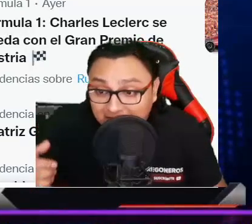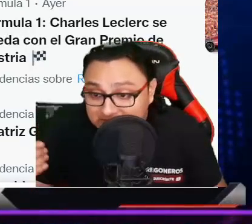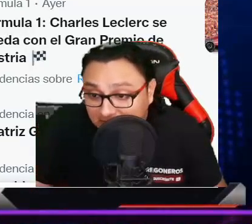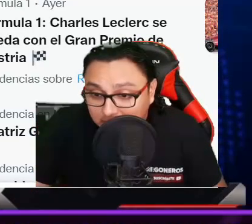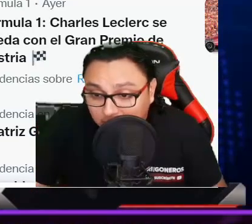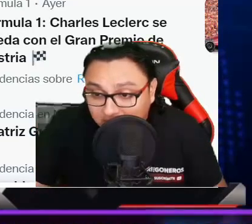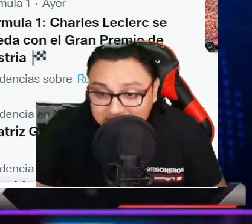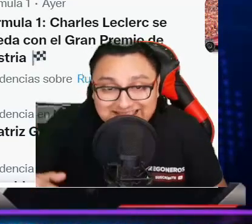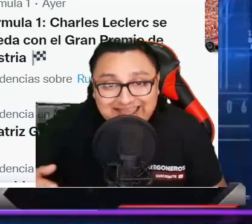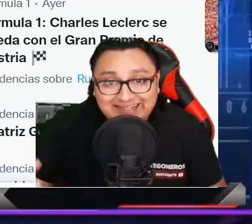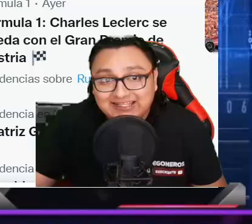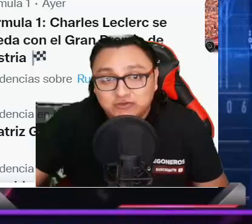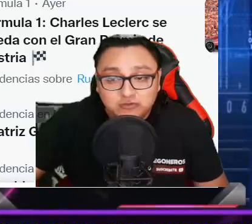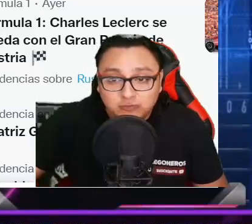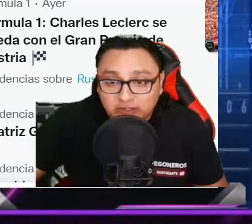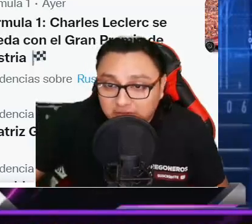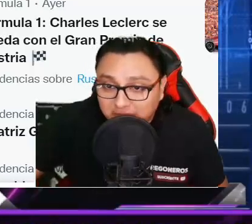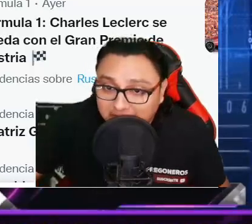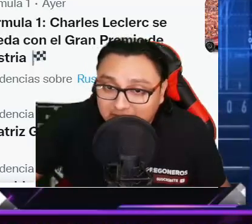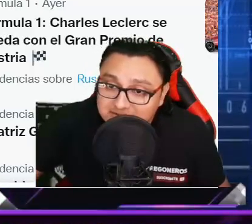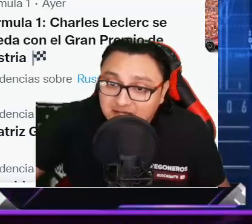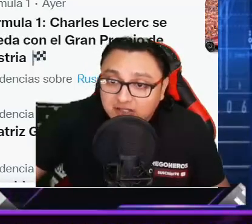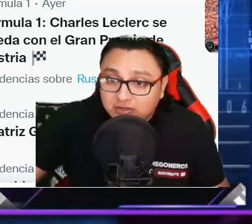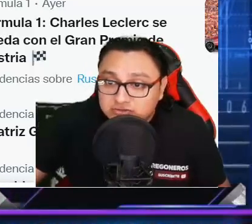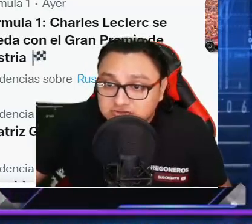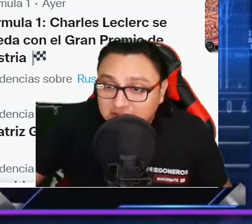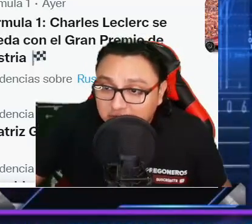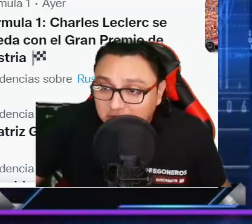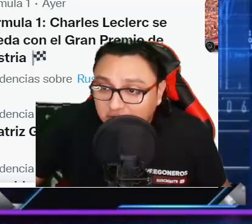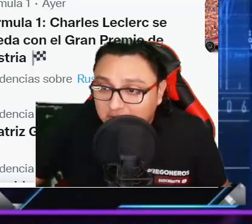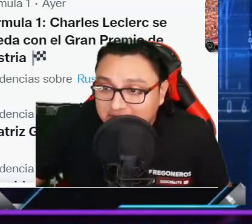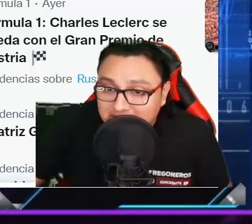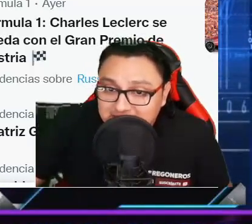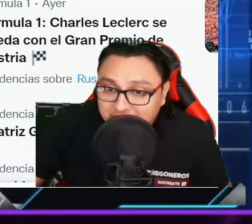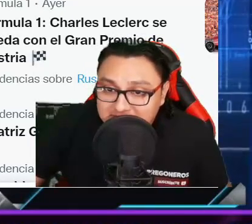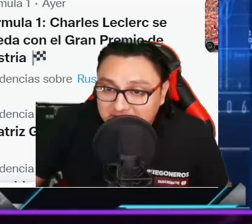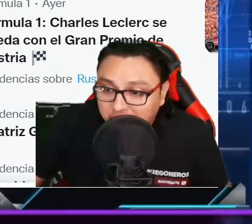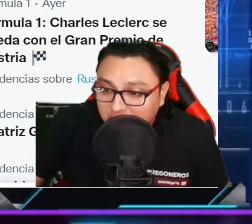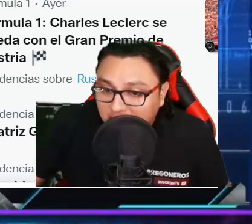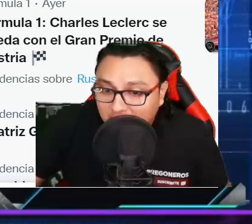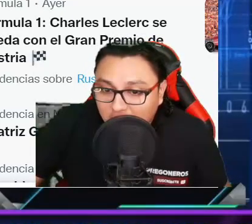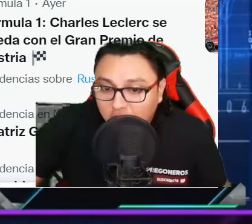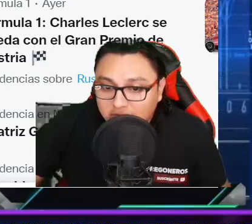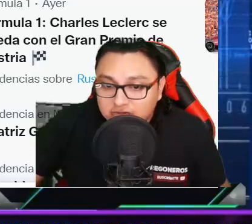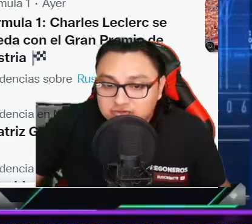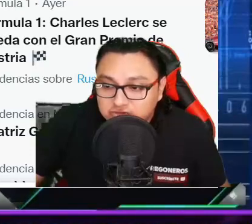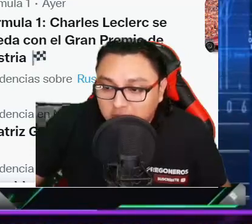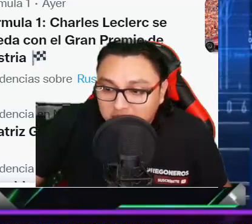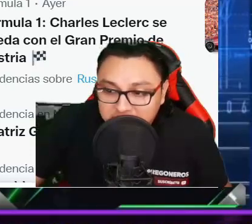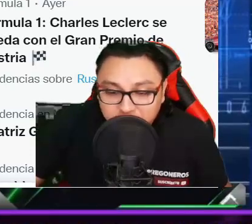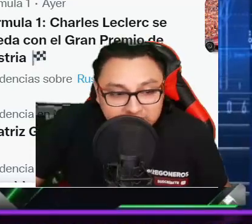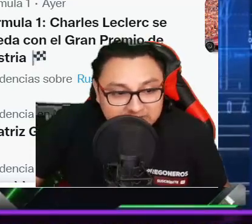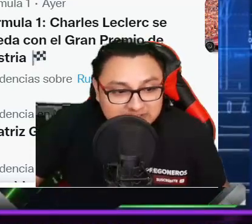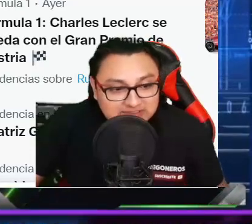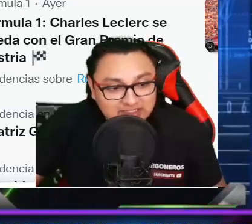vitorearle, a hacerle porras a Alejandro Moreno Cárdenas. Qué gusto estar reunido con la militancia priista de Puebla. Unidos somos